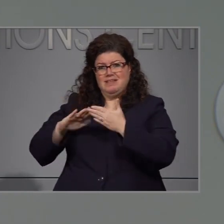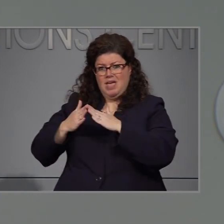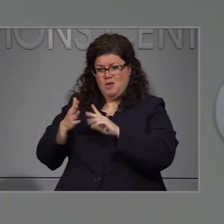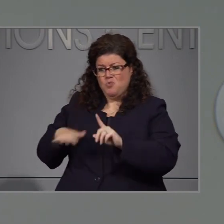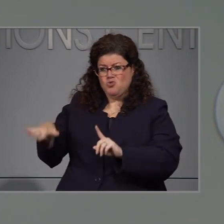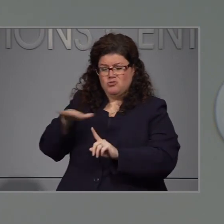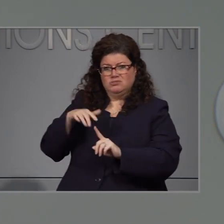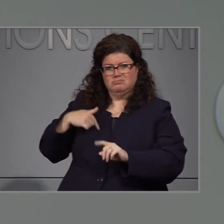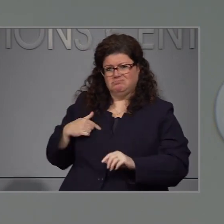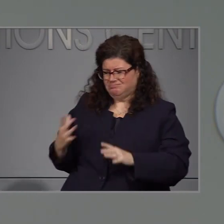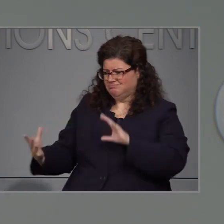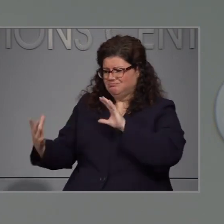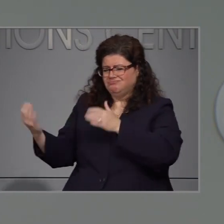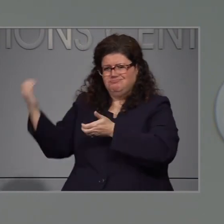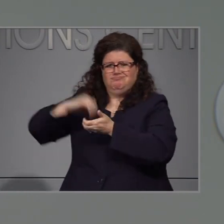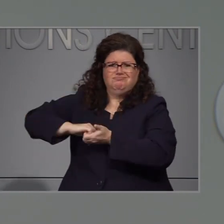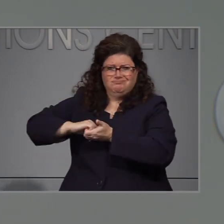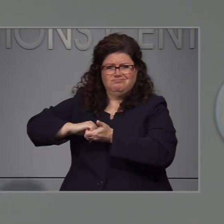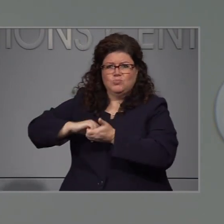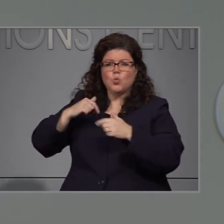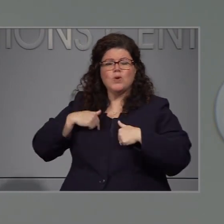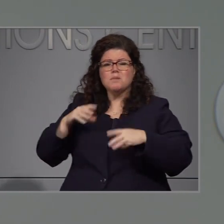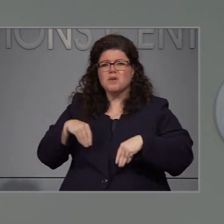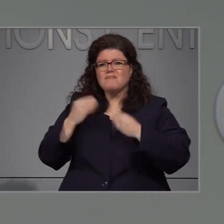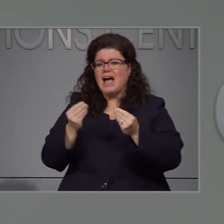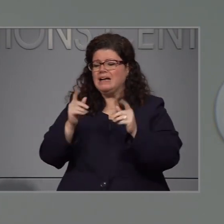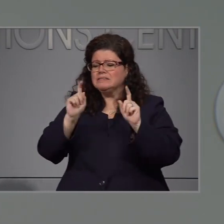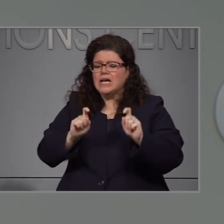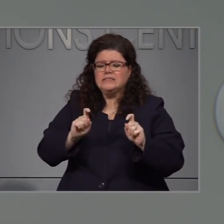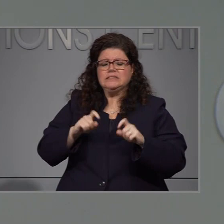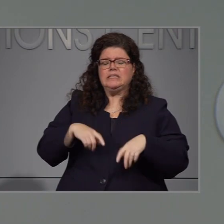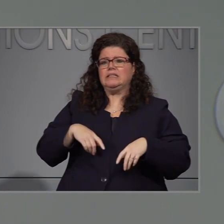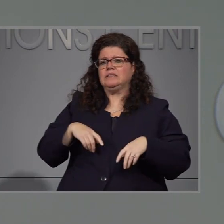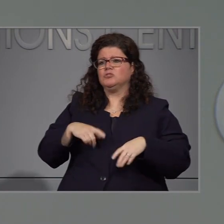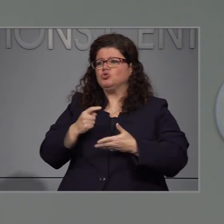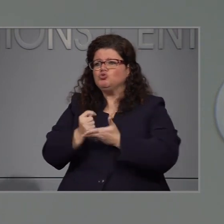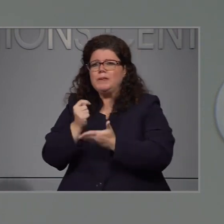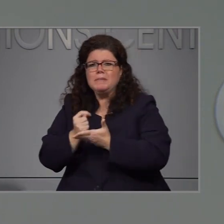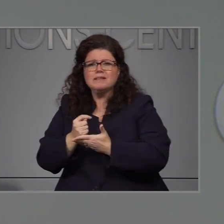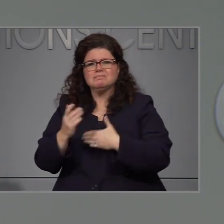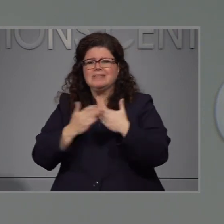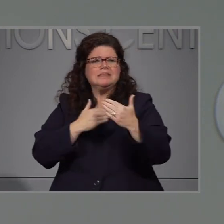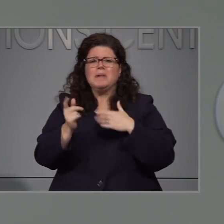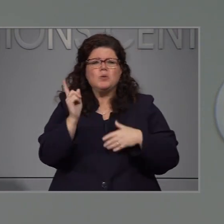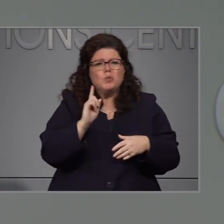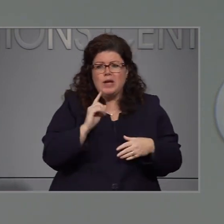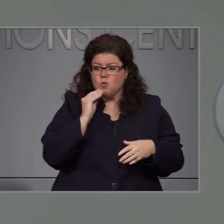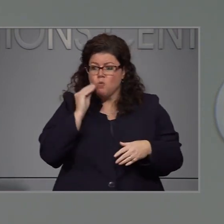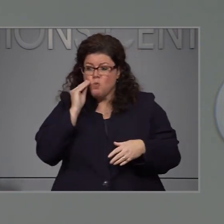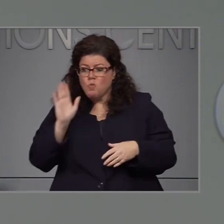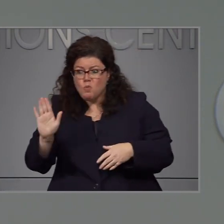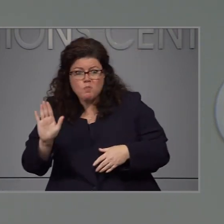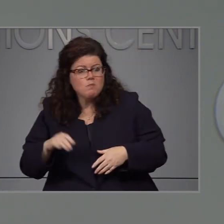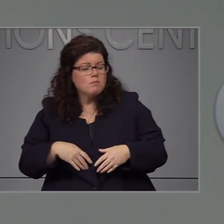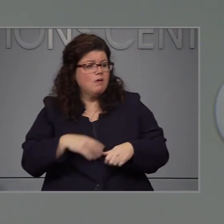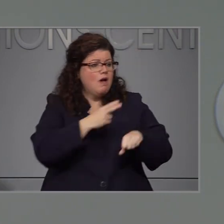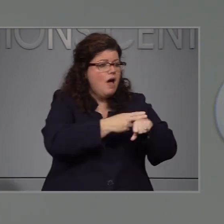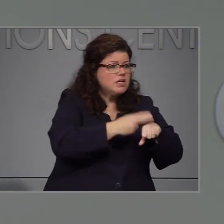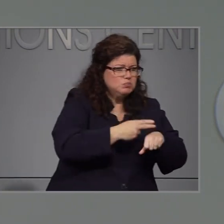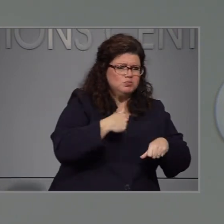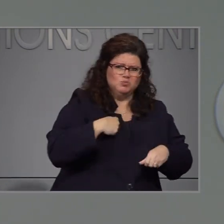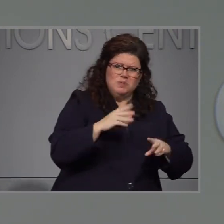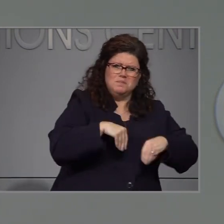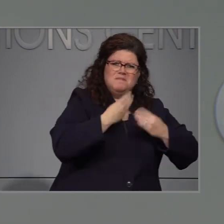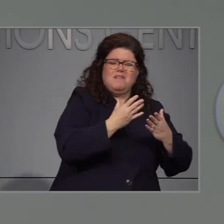minorías, hasta los sitios más rurales. Hemos ofrecido tratamiento y pruebas de COVID en hogares y